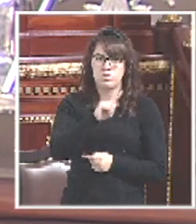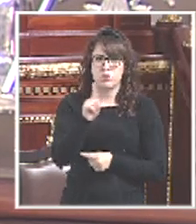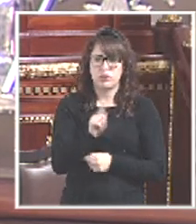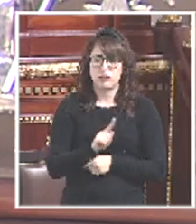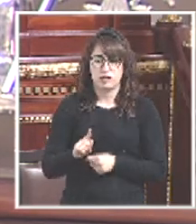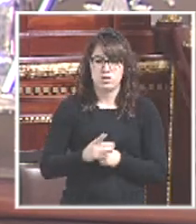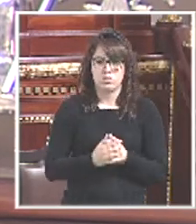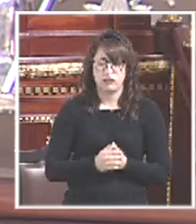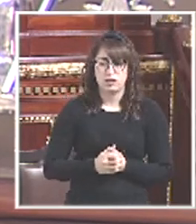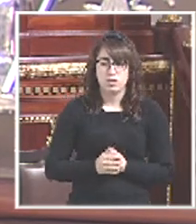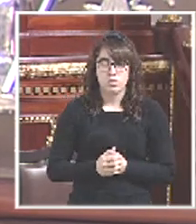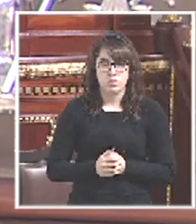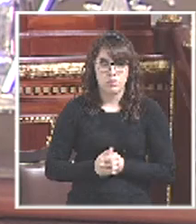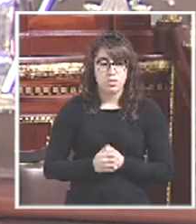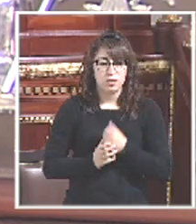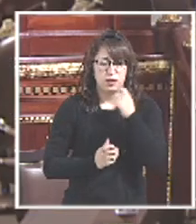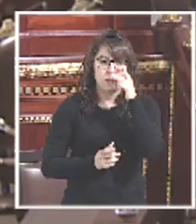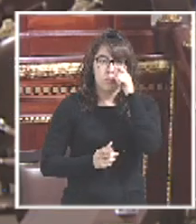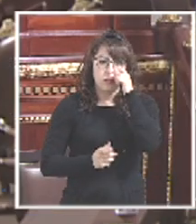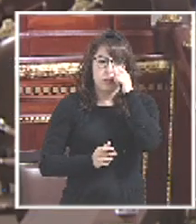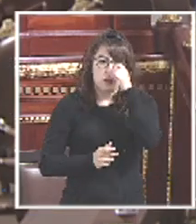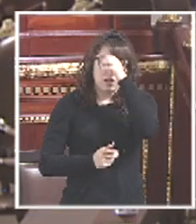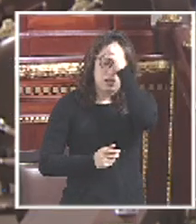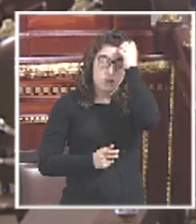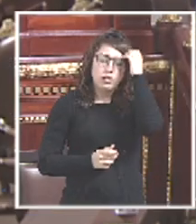obvia resolución.